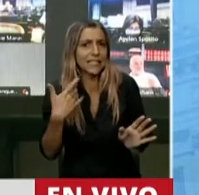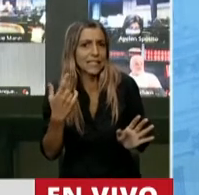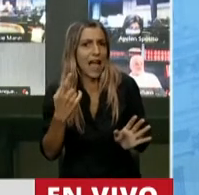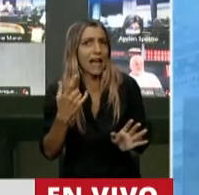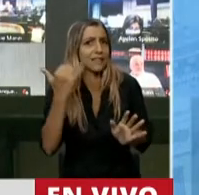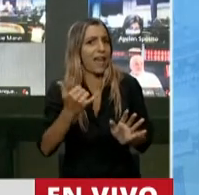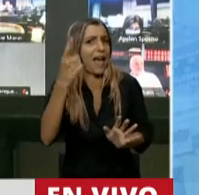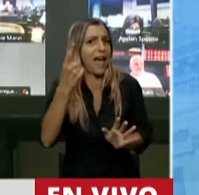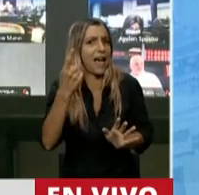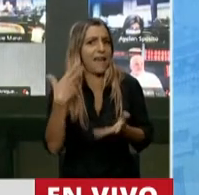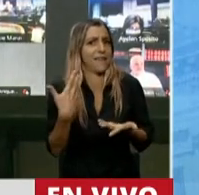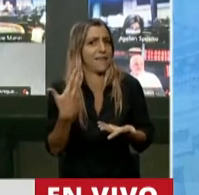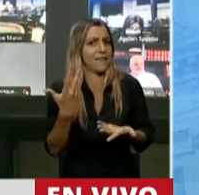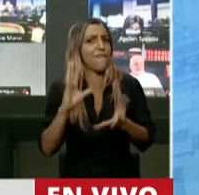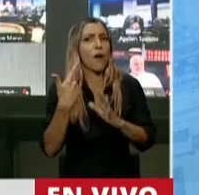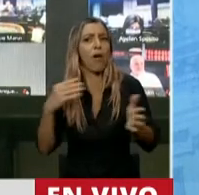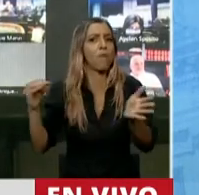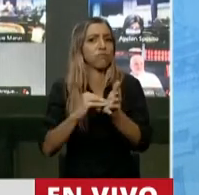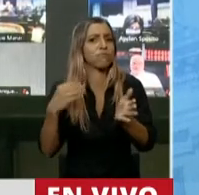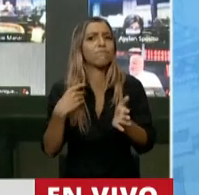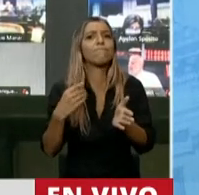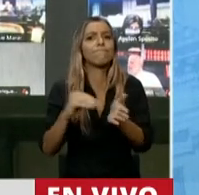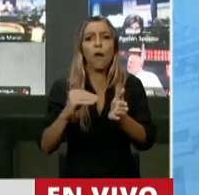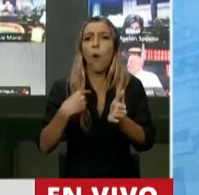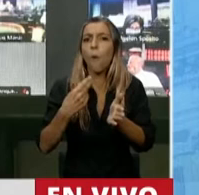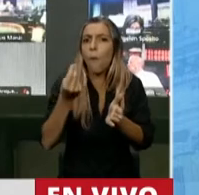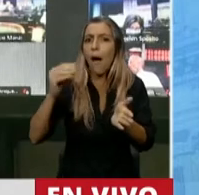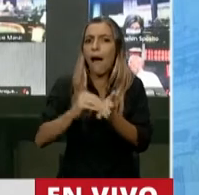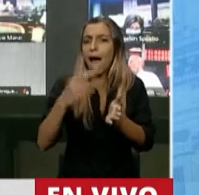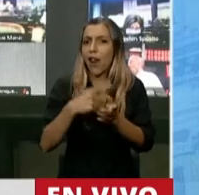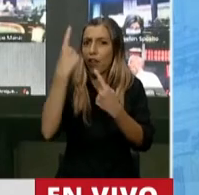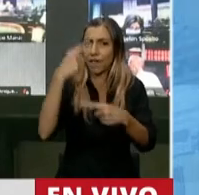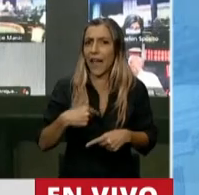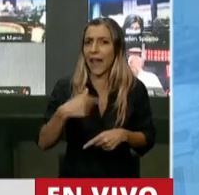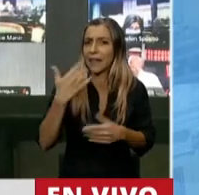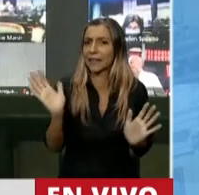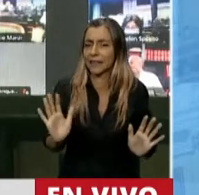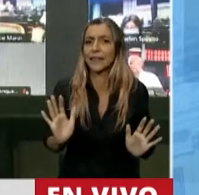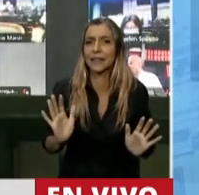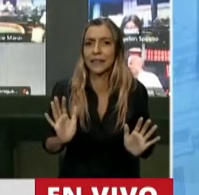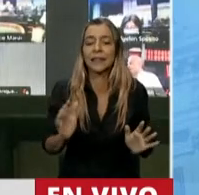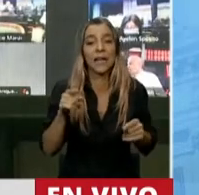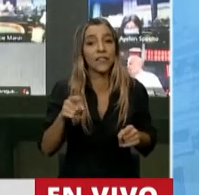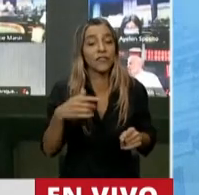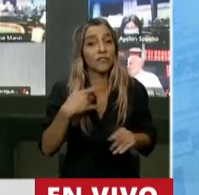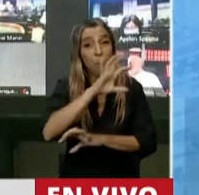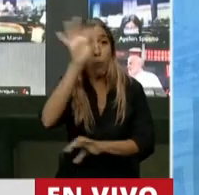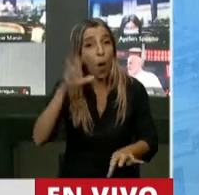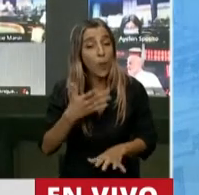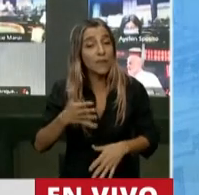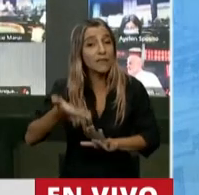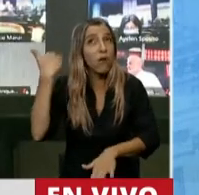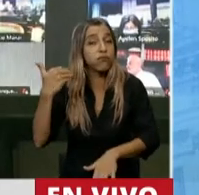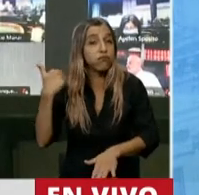fiscales atrasadas, y ahí se genera también una desigualdad. La provincia no ha cumplido con el censo fiscal, y esta es